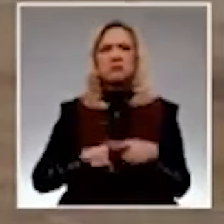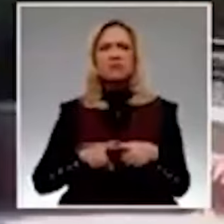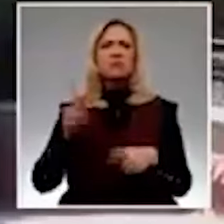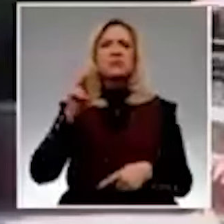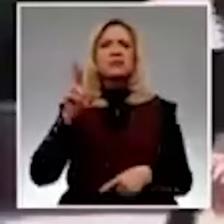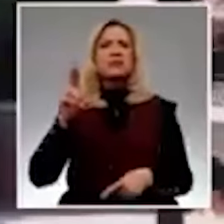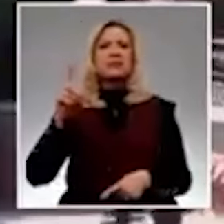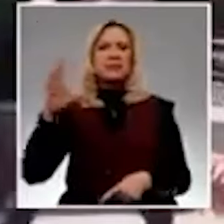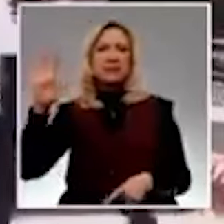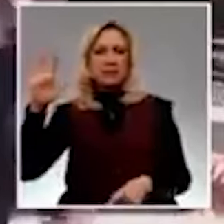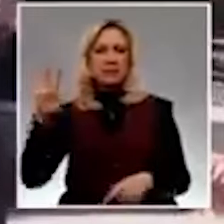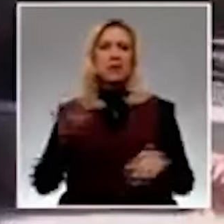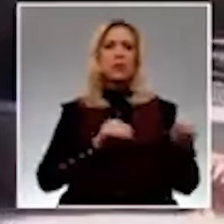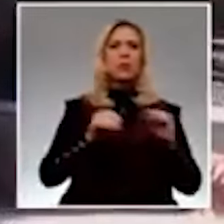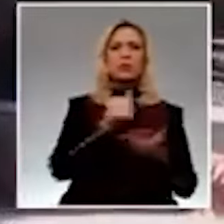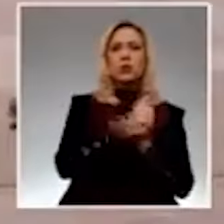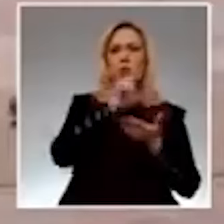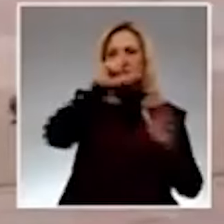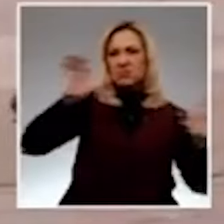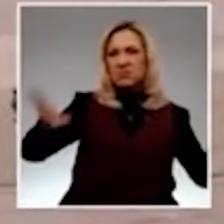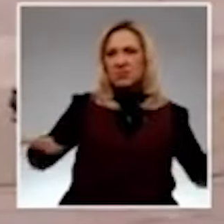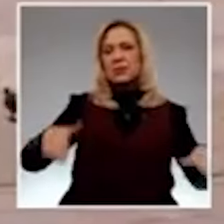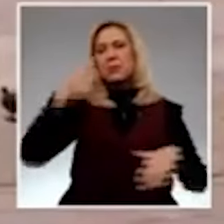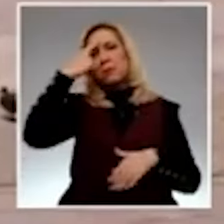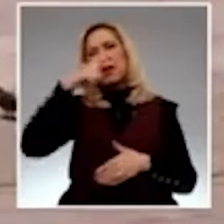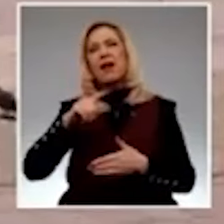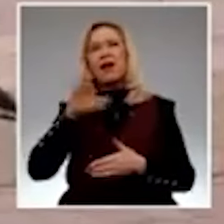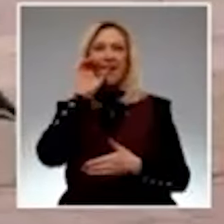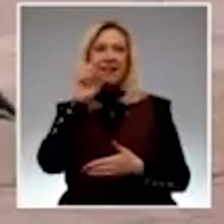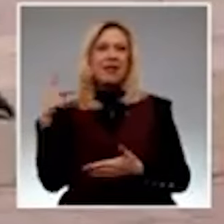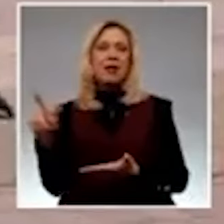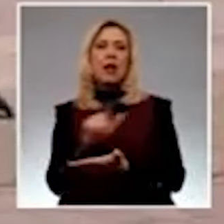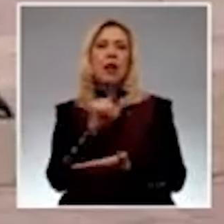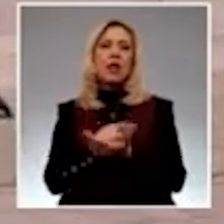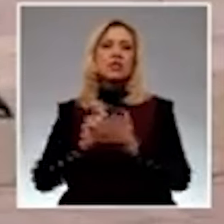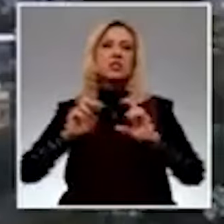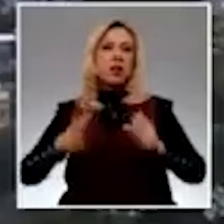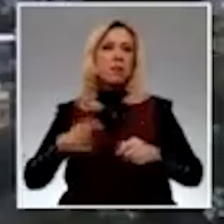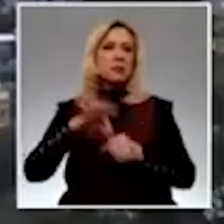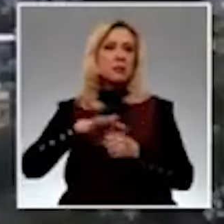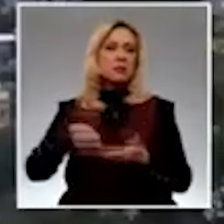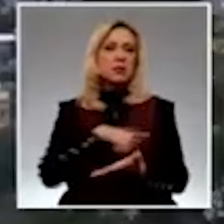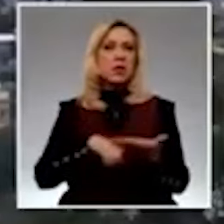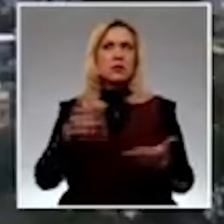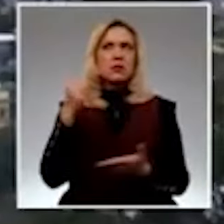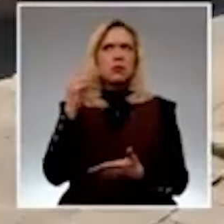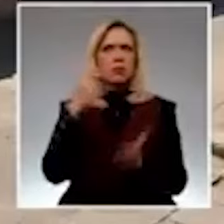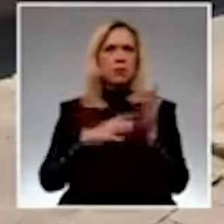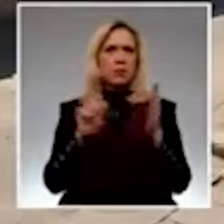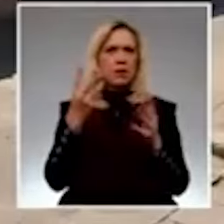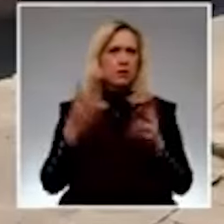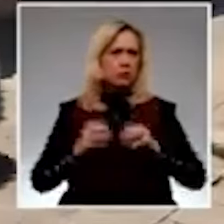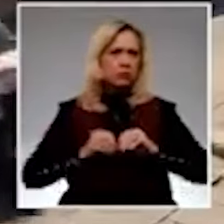contra disposiciones de la Ley de Instituciones y Procedimientos Electorales de Chiapas publicadas en septiembre de 2023, el Pleno